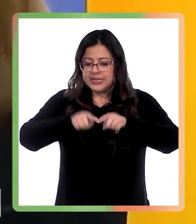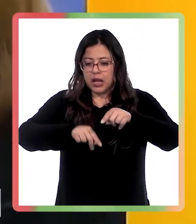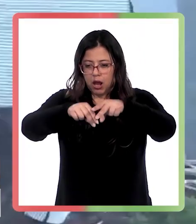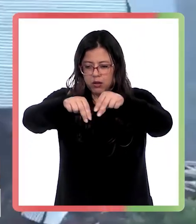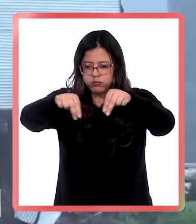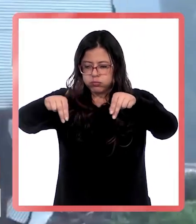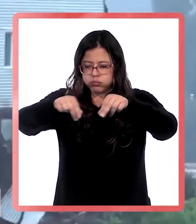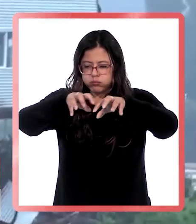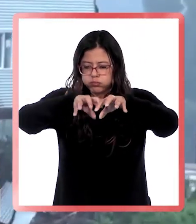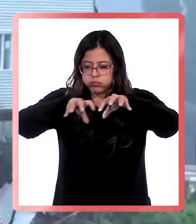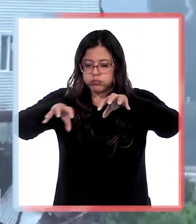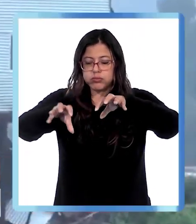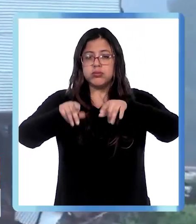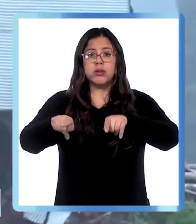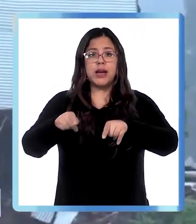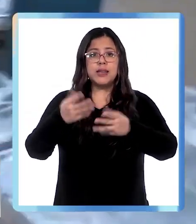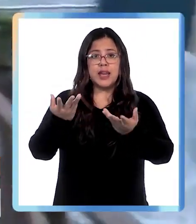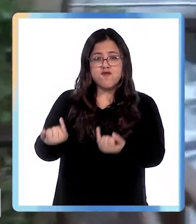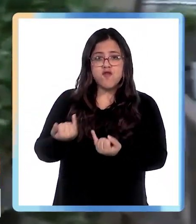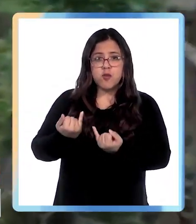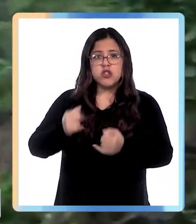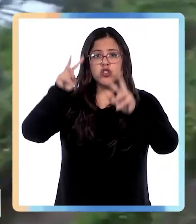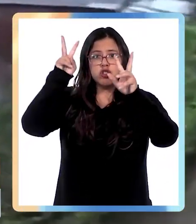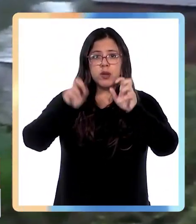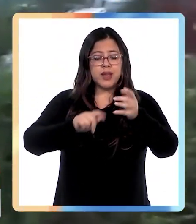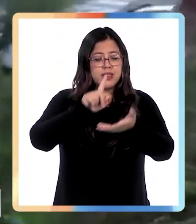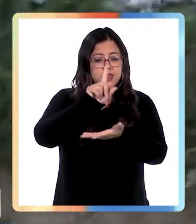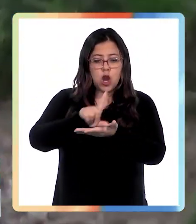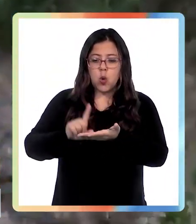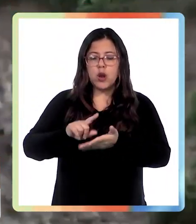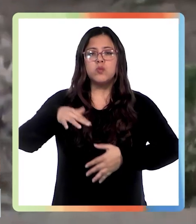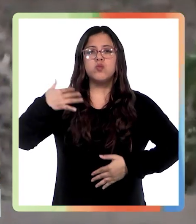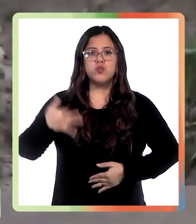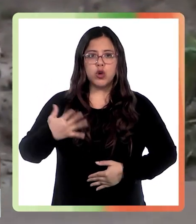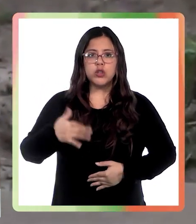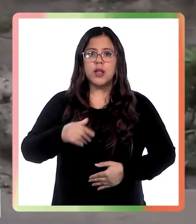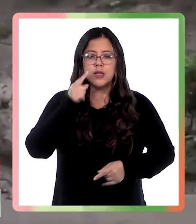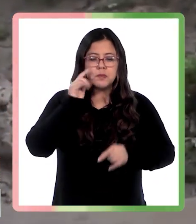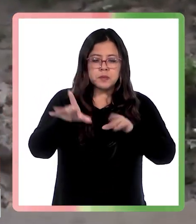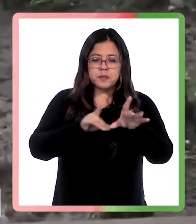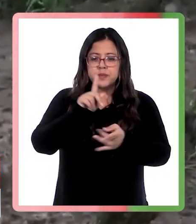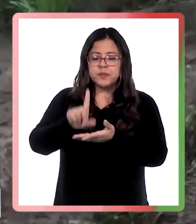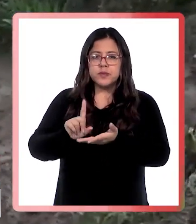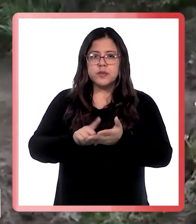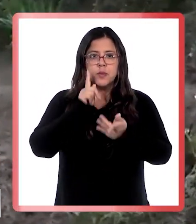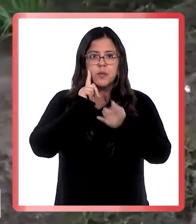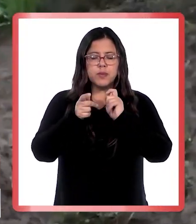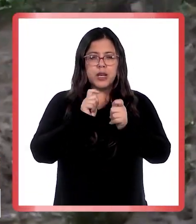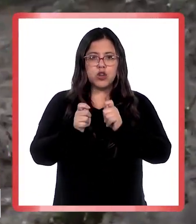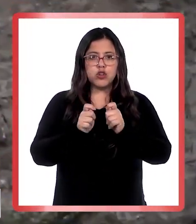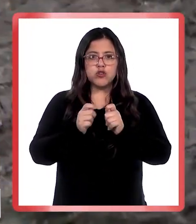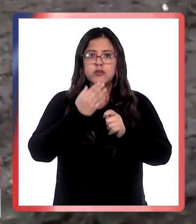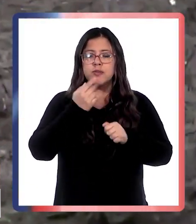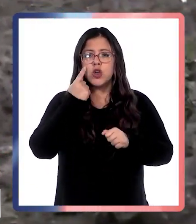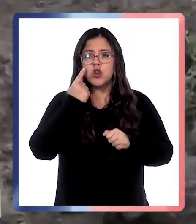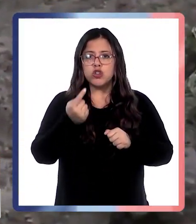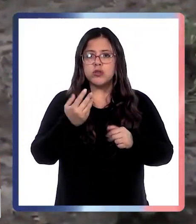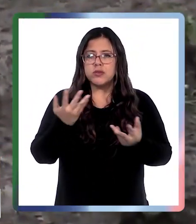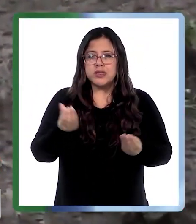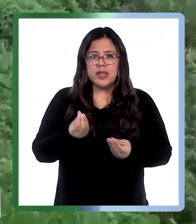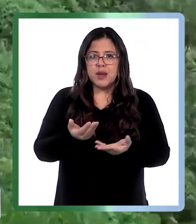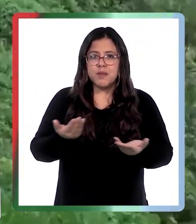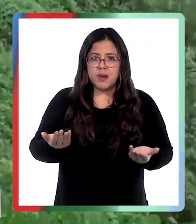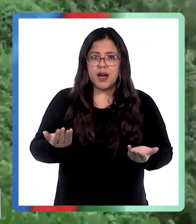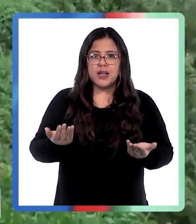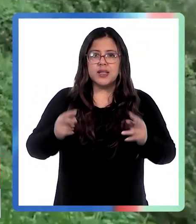de arcillas el conocimiento que se puede obtener sobre los territorios es vital para identificar los sectores de riesgo y conocer